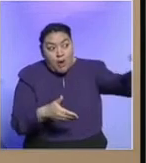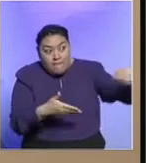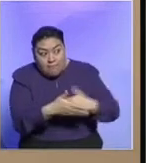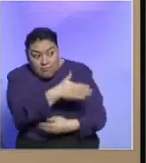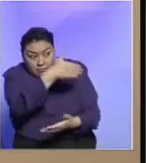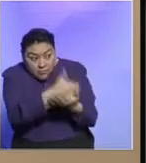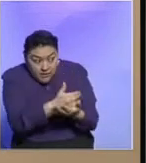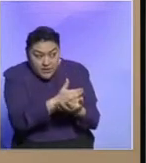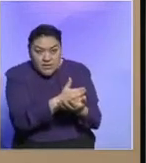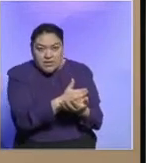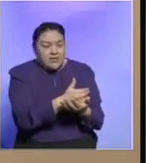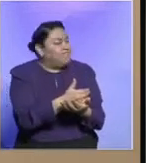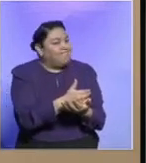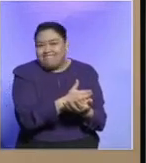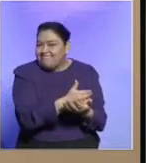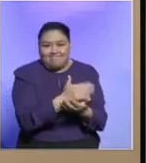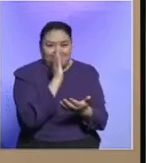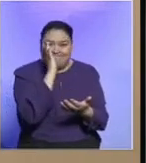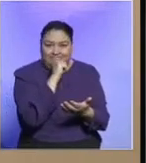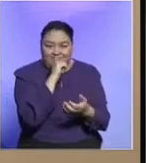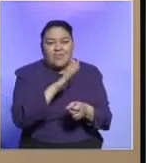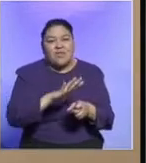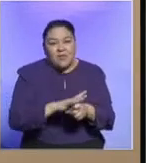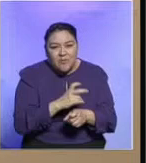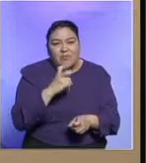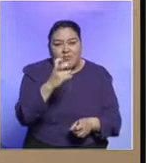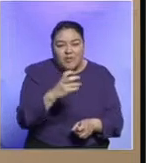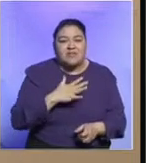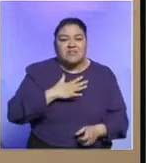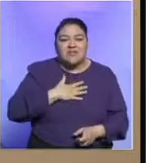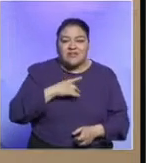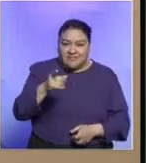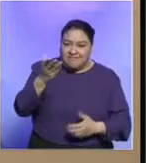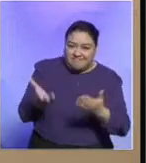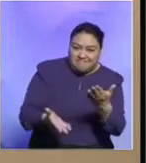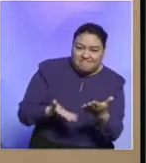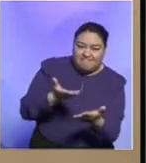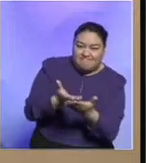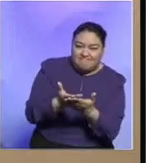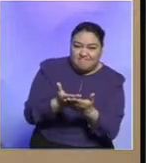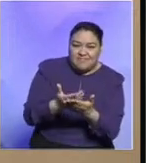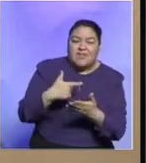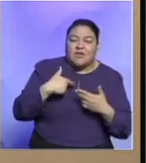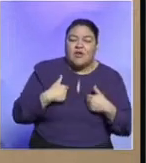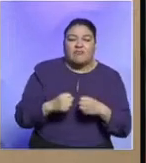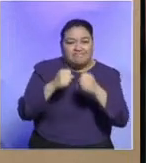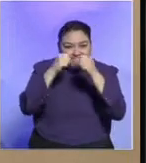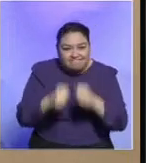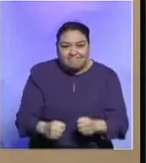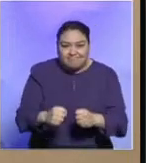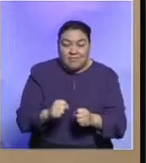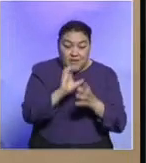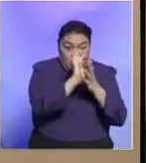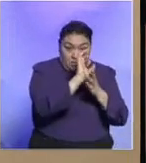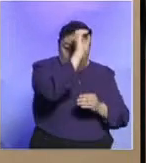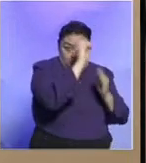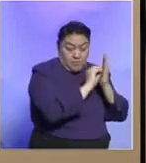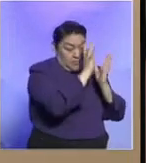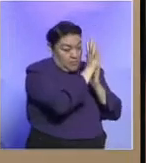detenerlo. Y por estas razones es que estoy convencida que nuestro orden